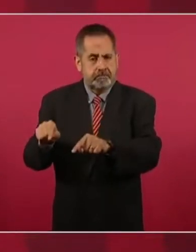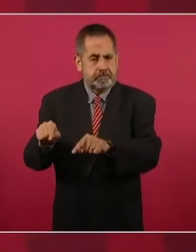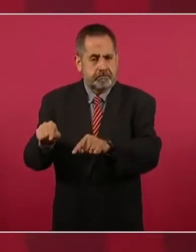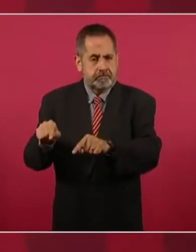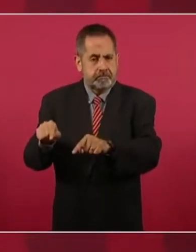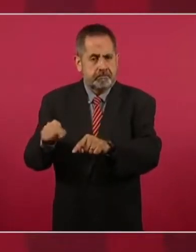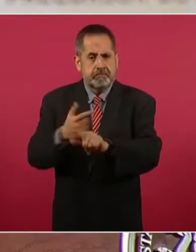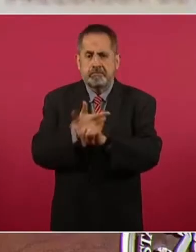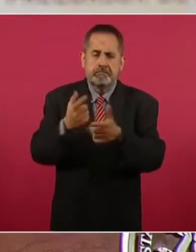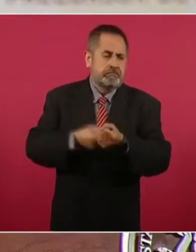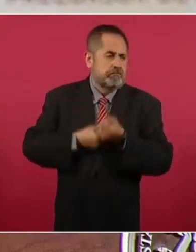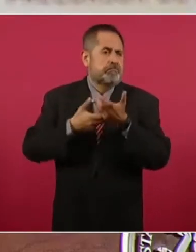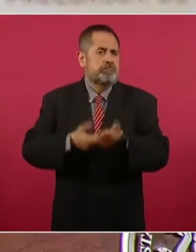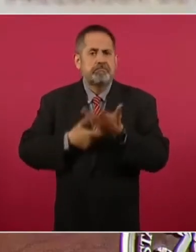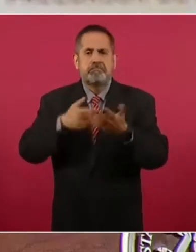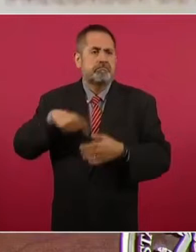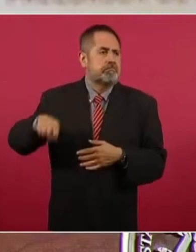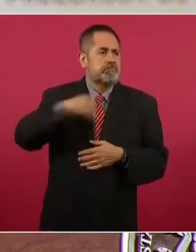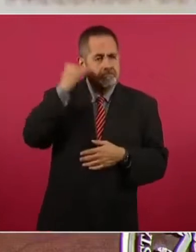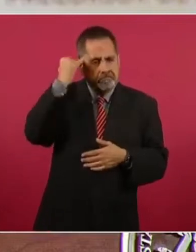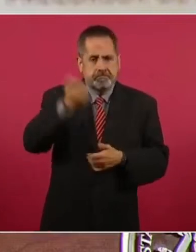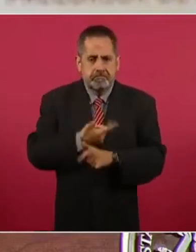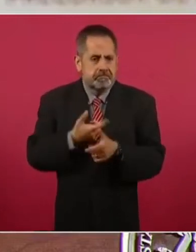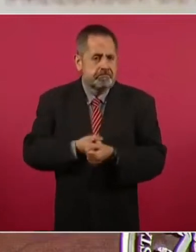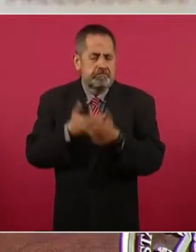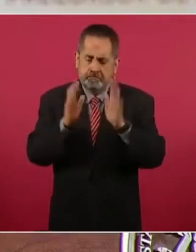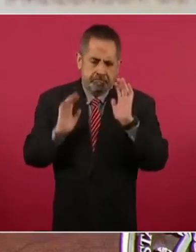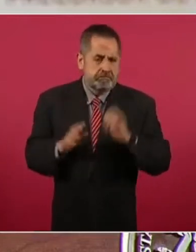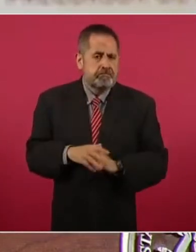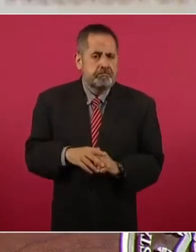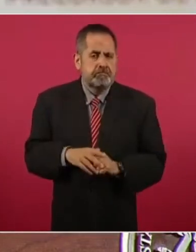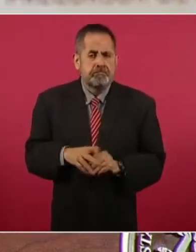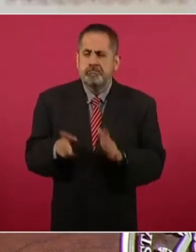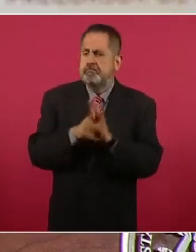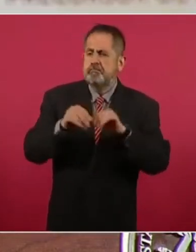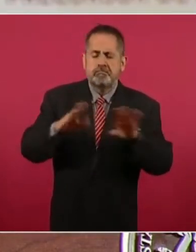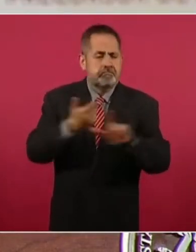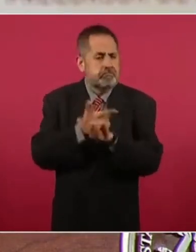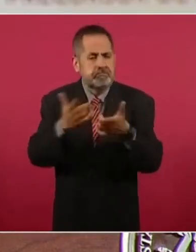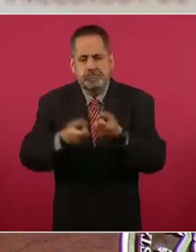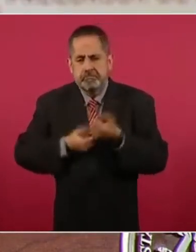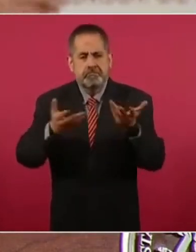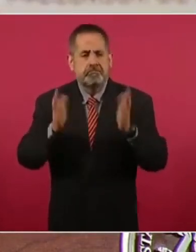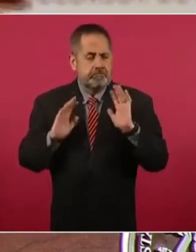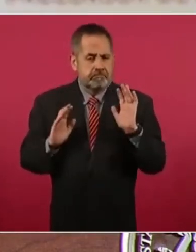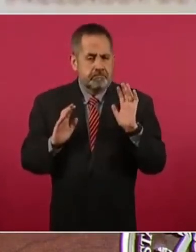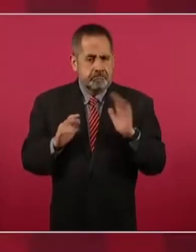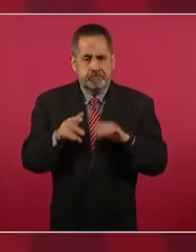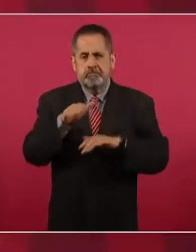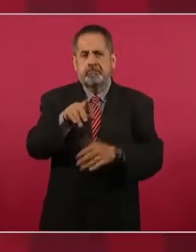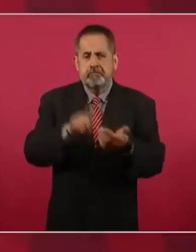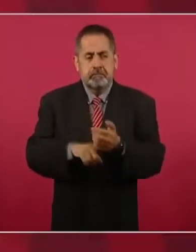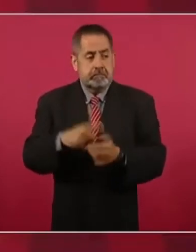a la libre manifestación de las ideas, la libertad de expresión, pero cuando se trata